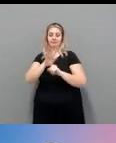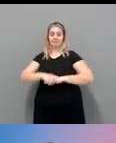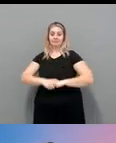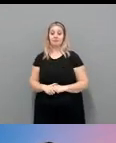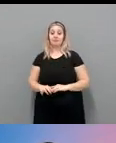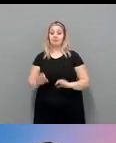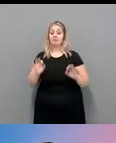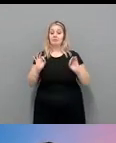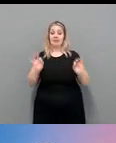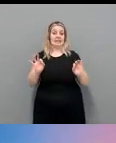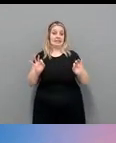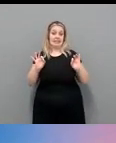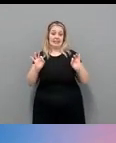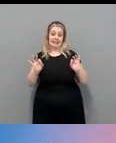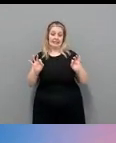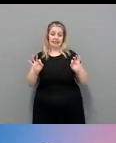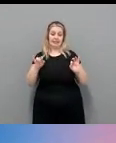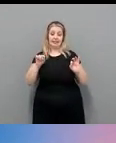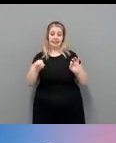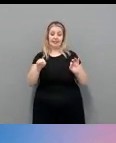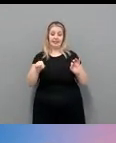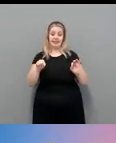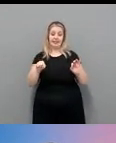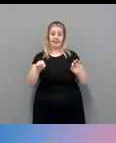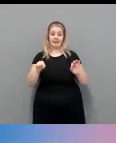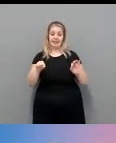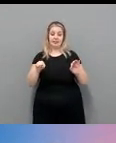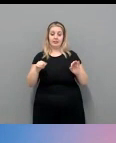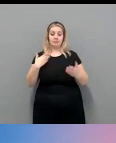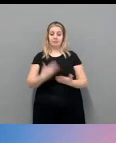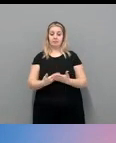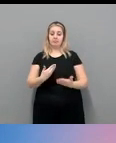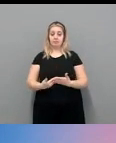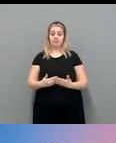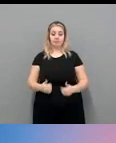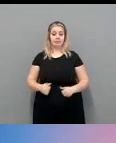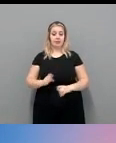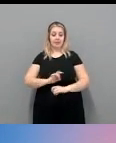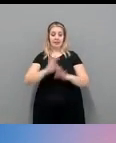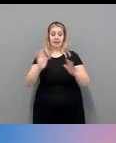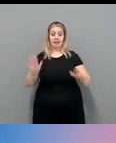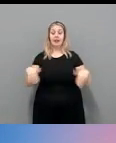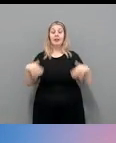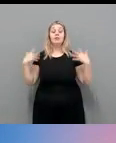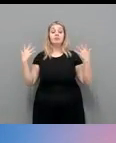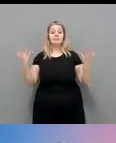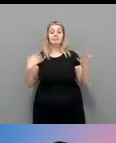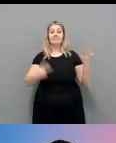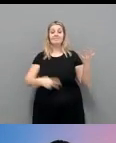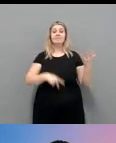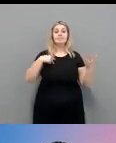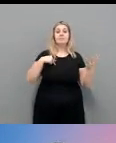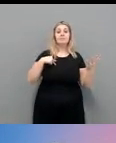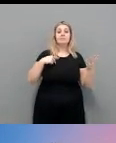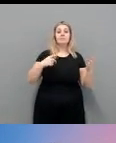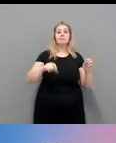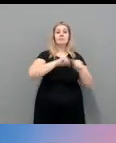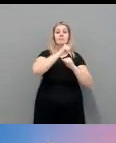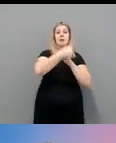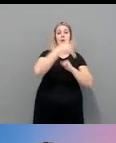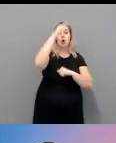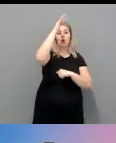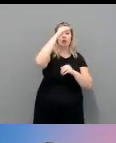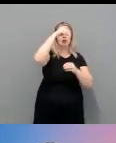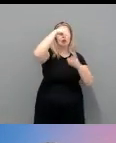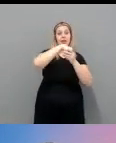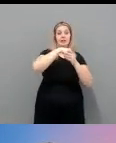es indiscutible, esto está más que demostrado, por lo tanto, en general, todo el marco teórico que estudia el